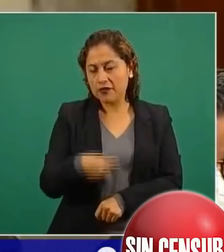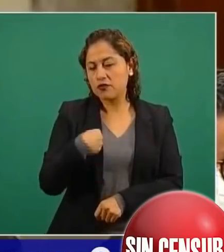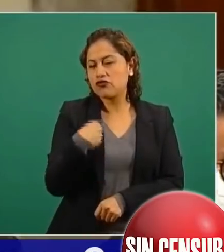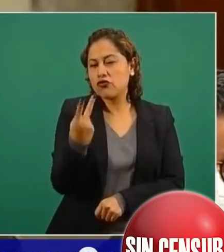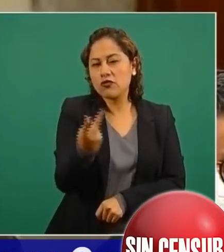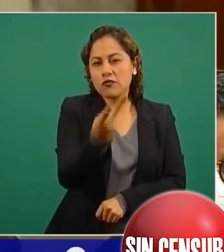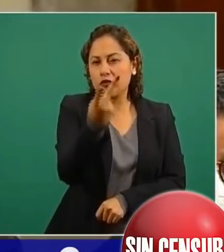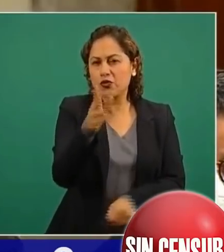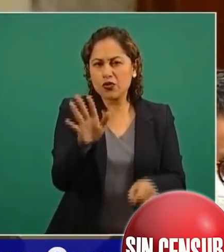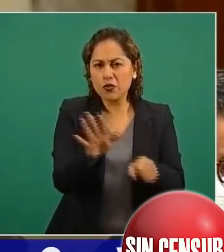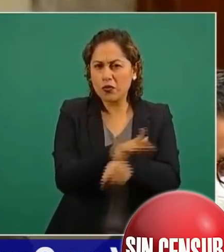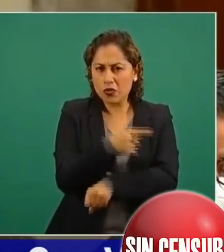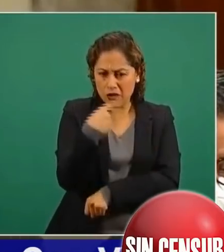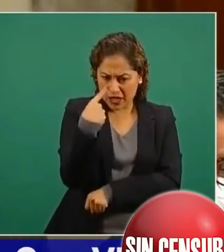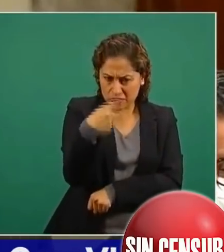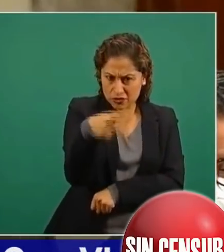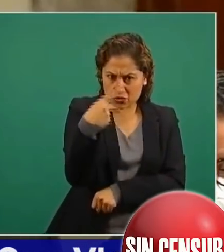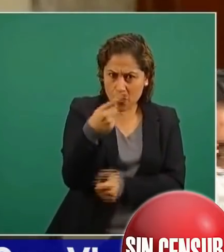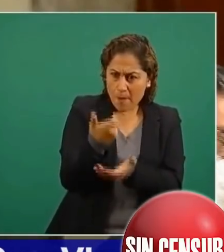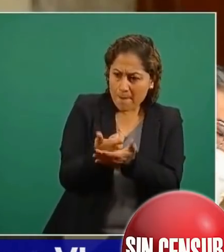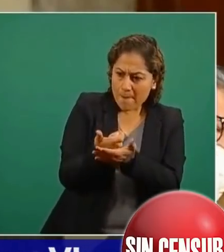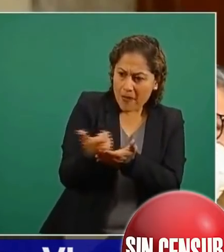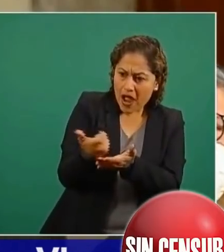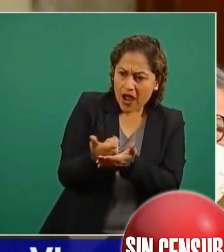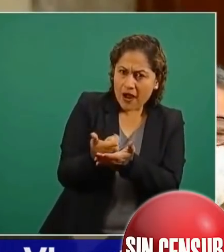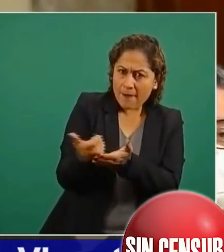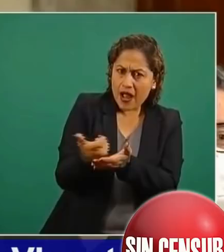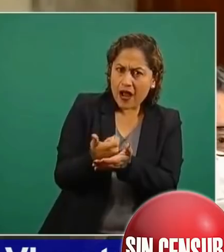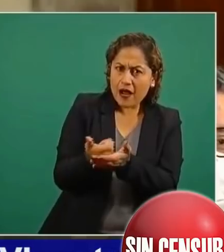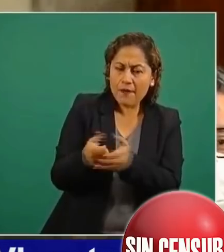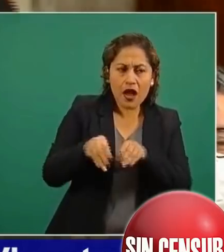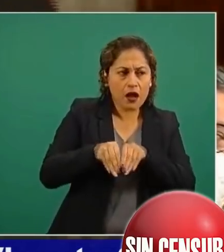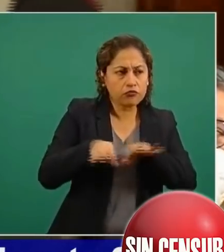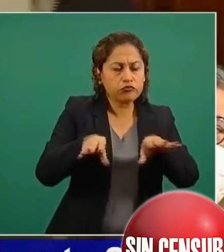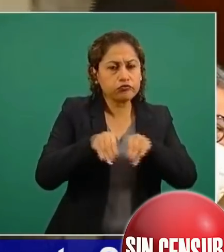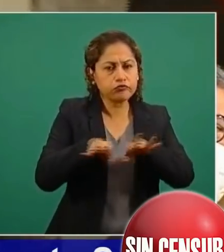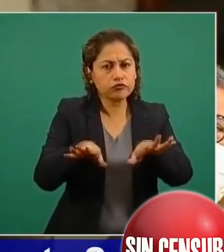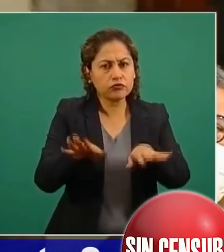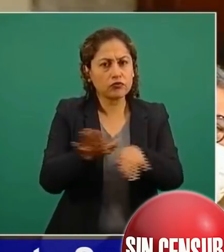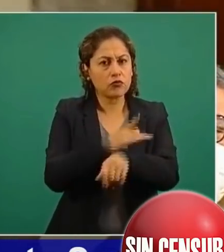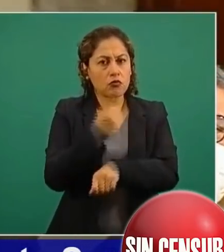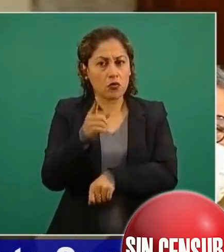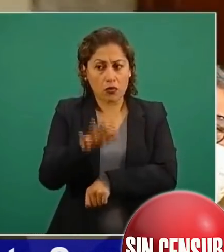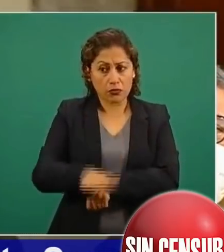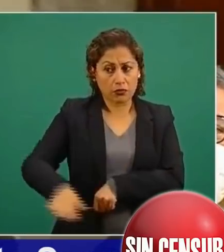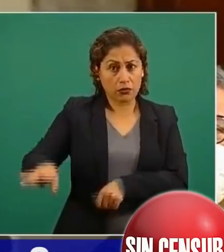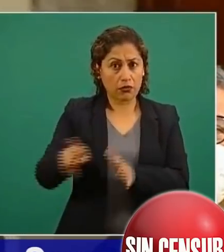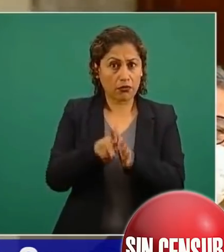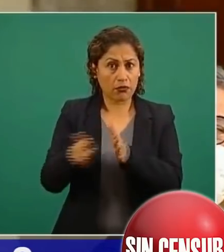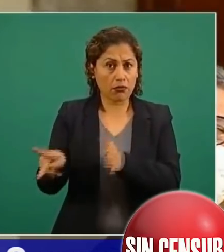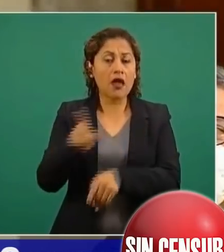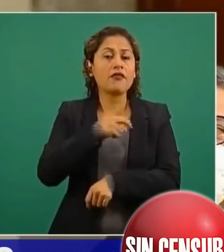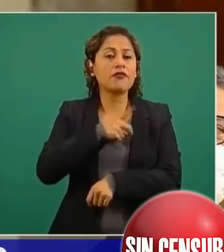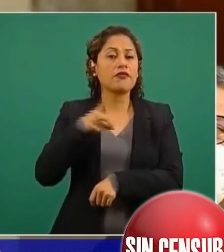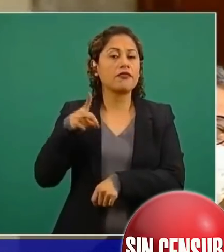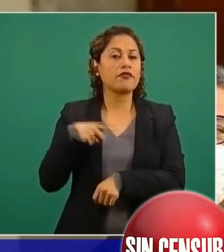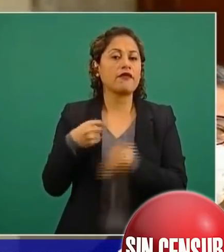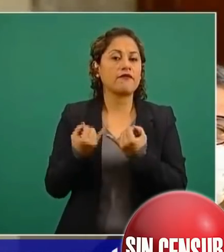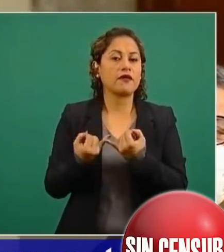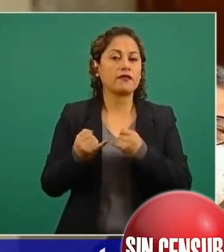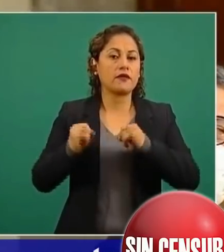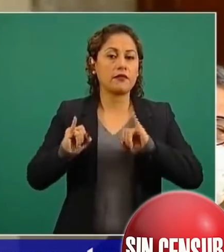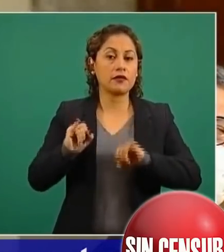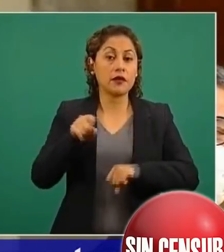sigue pagando la publicidad? Cuando los medios deberían de ser independientes, cuando los medios deben de trabajar de